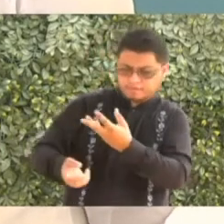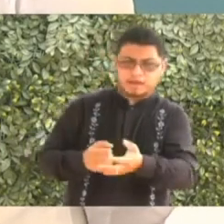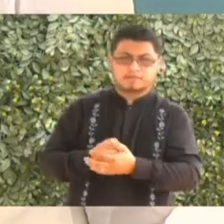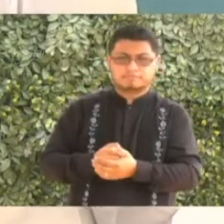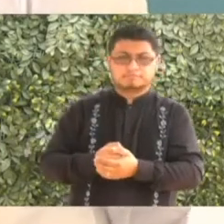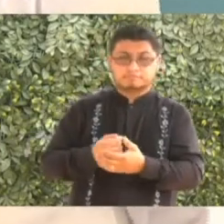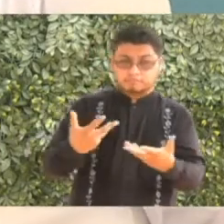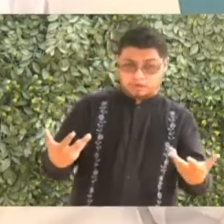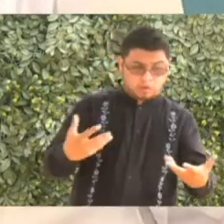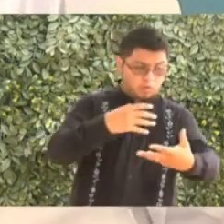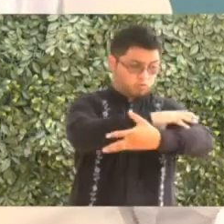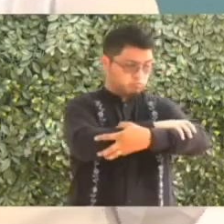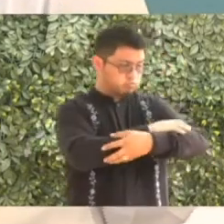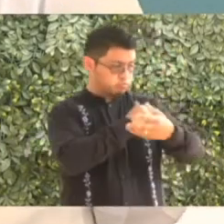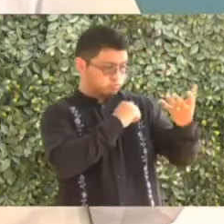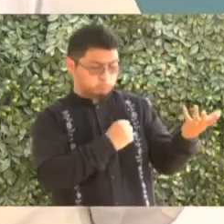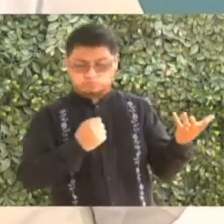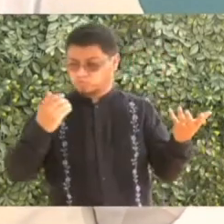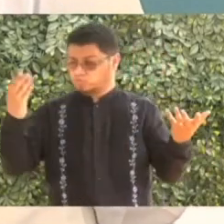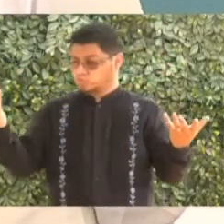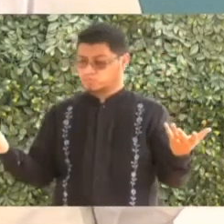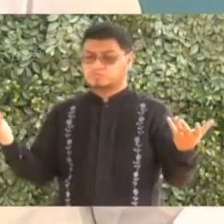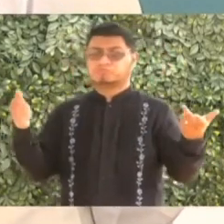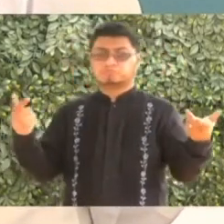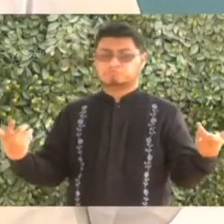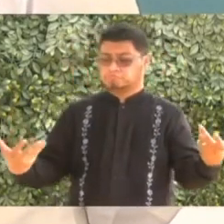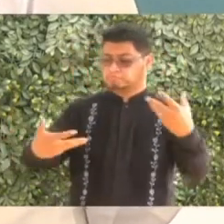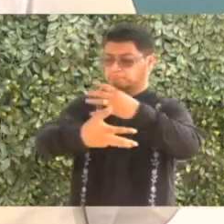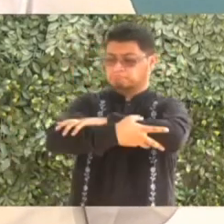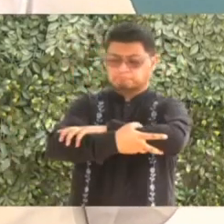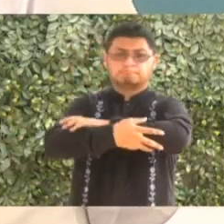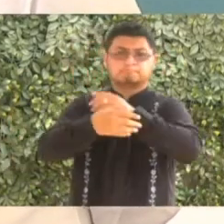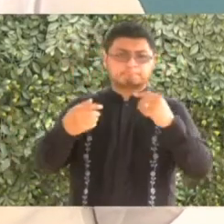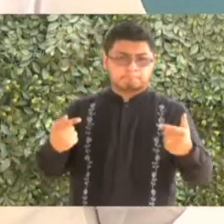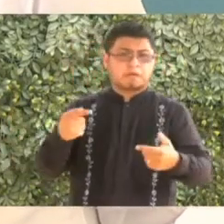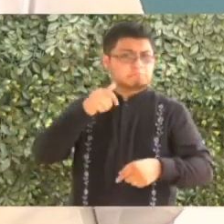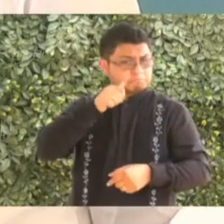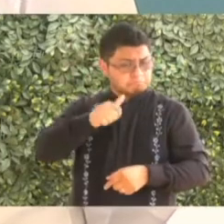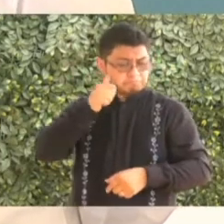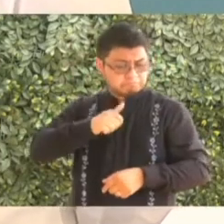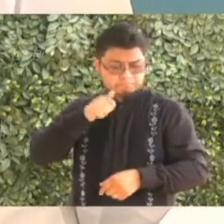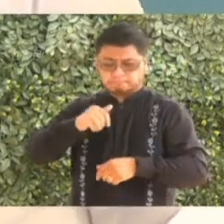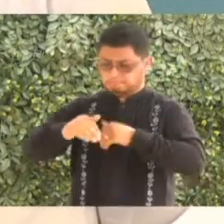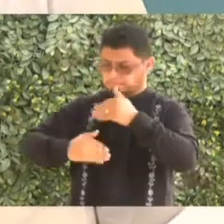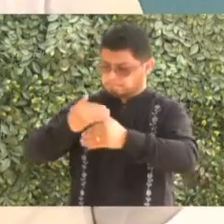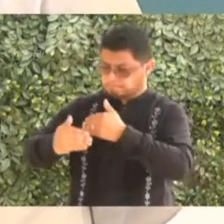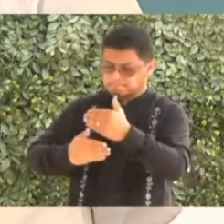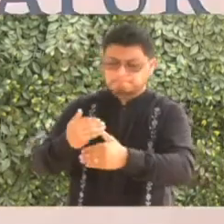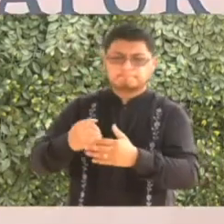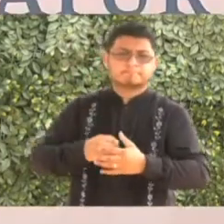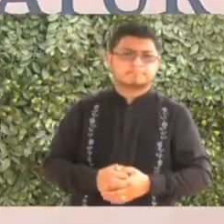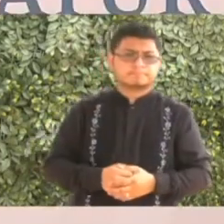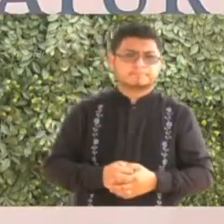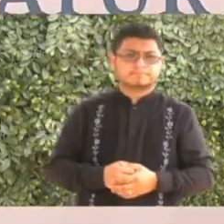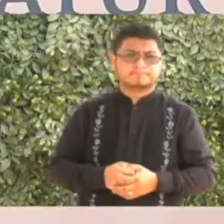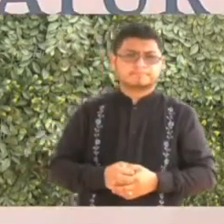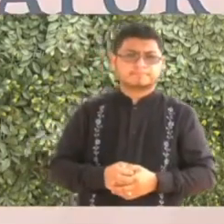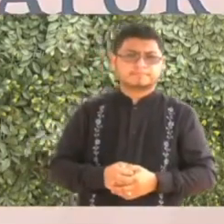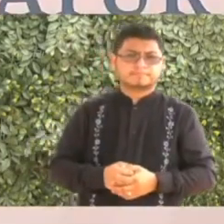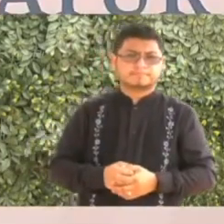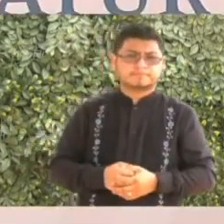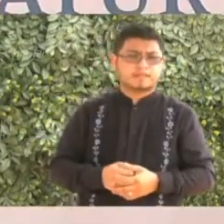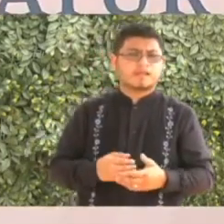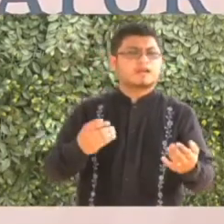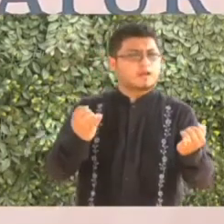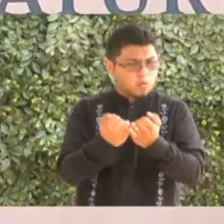La colaboración en conjunto con las diferentes instituciones, como el Fondo Nacional de Fomento al Turismo, el Instituto Nacional de Antropología e Historia, la Secretaría